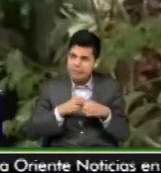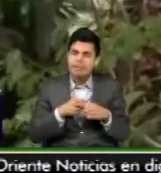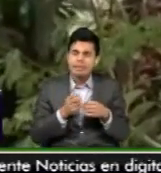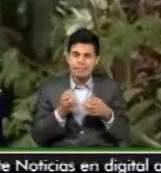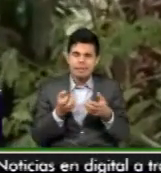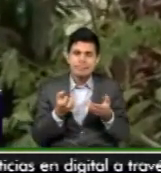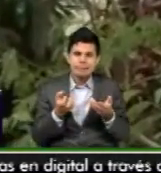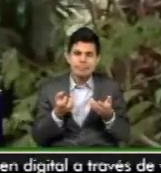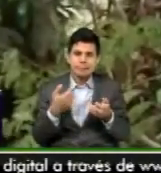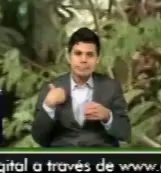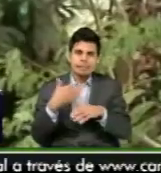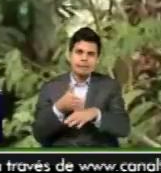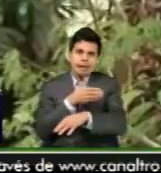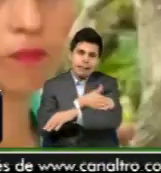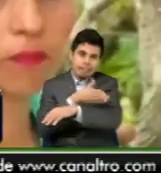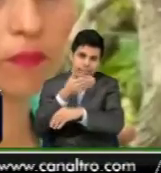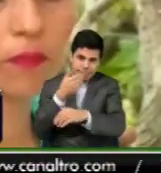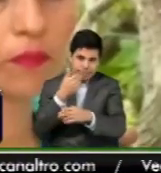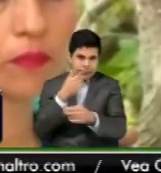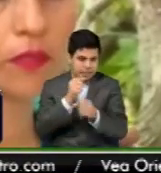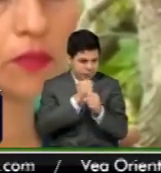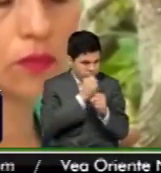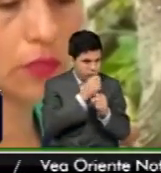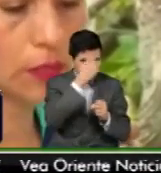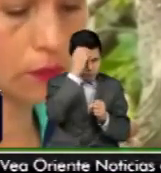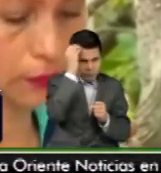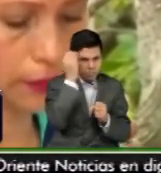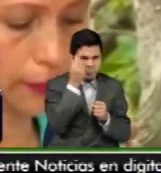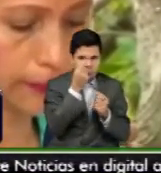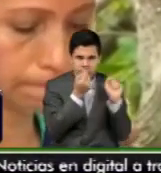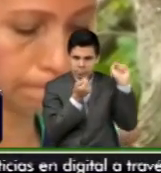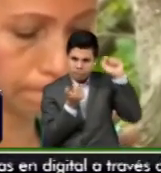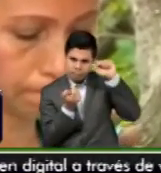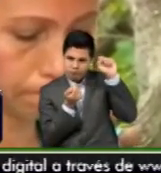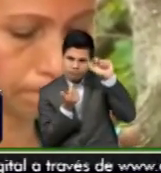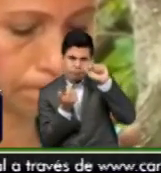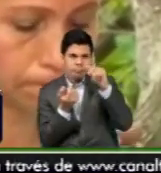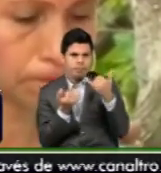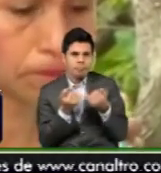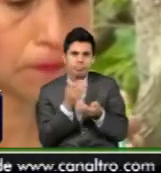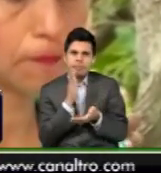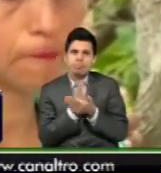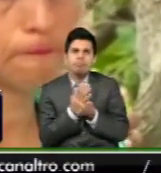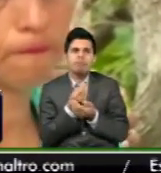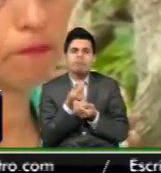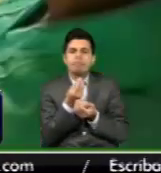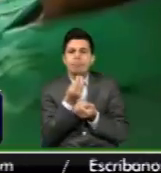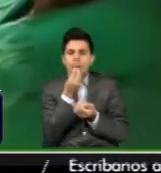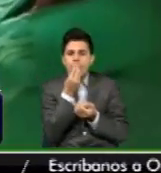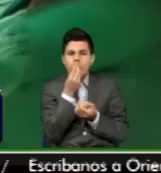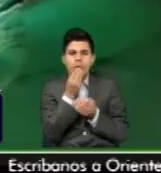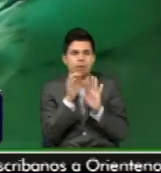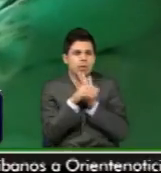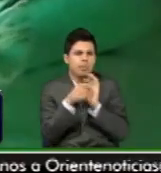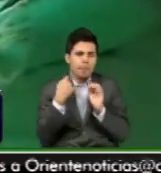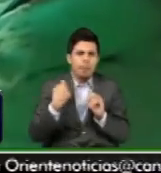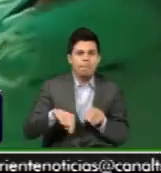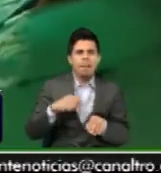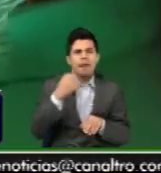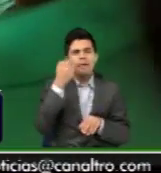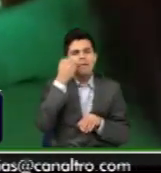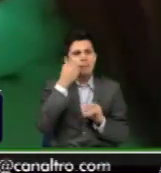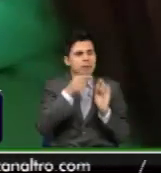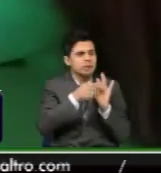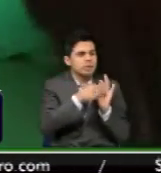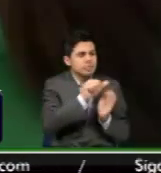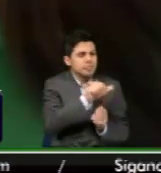sustento de la casa y ahorita ni sustento ni nada. Ni sustento, enfermo yo, mi